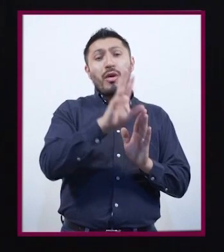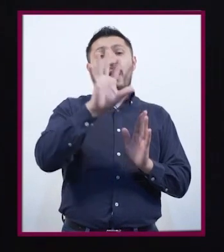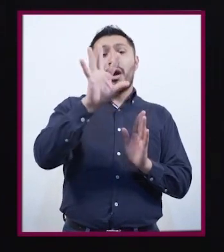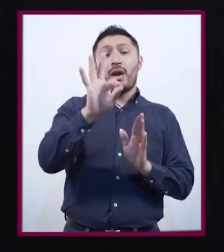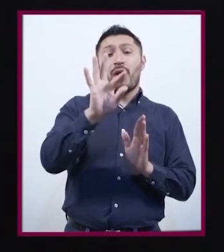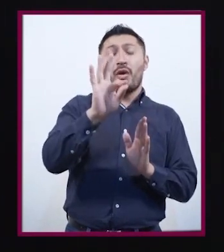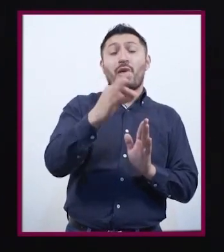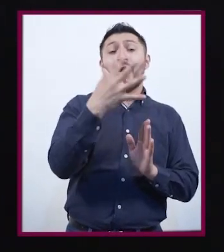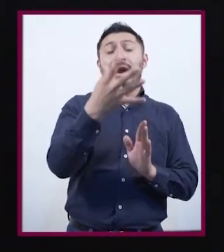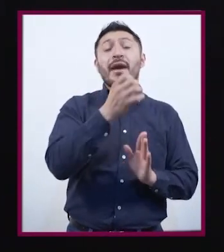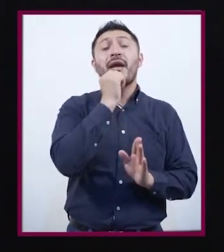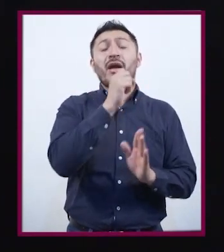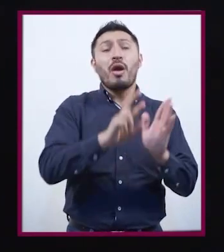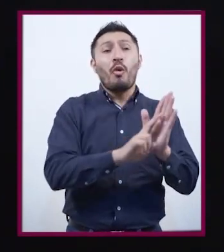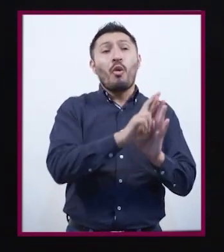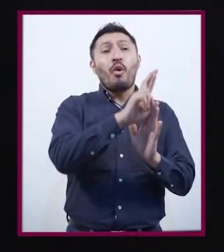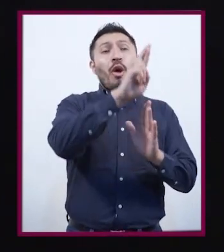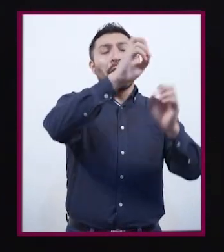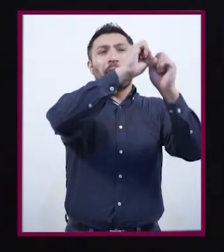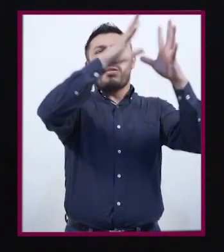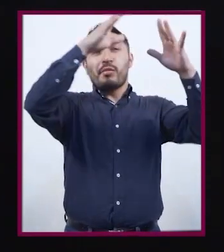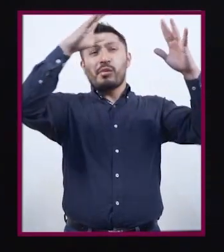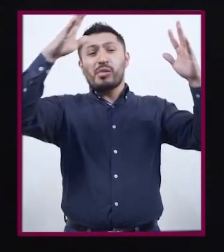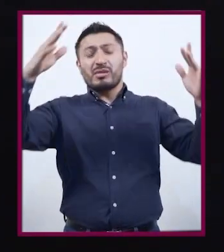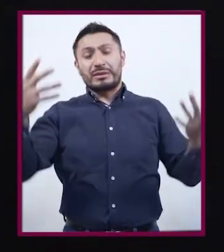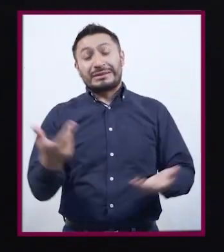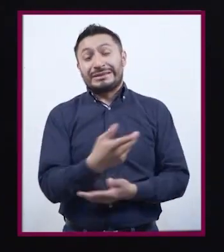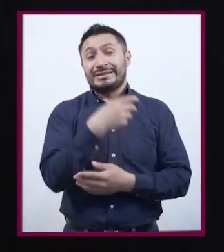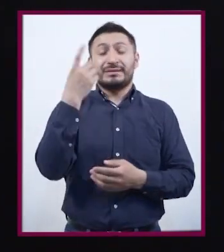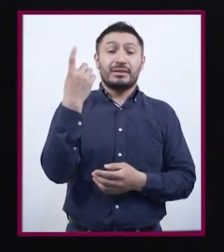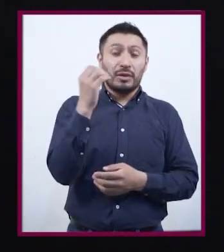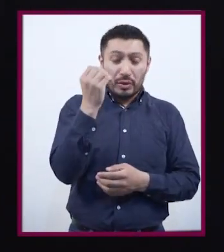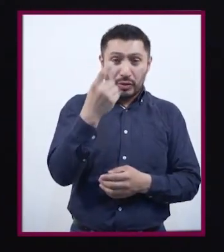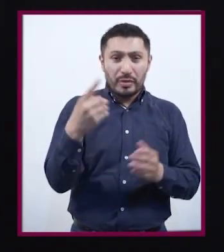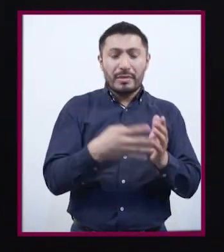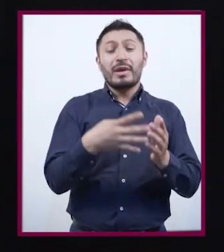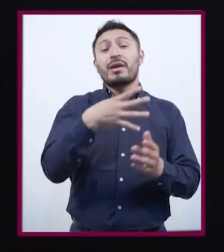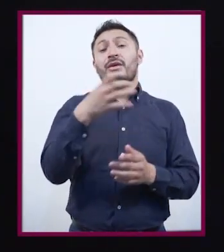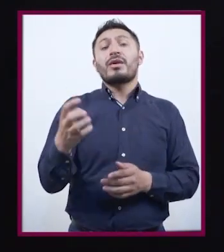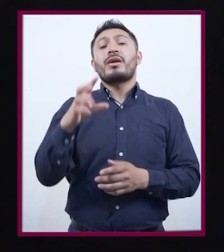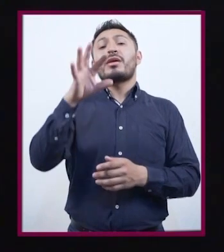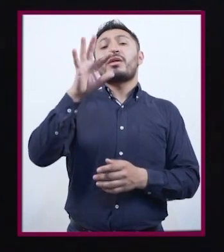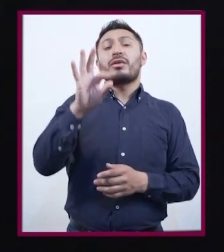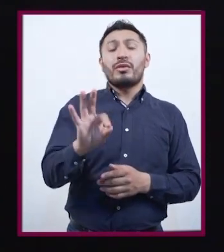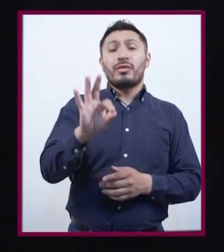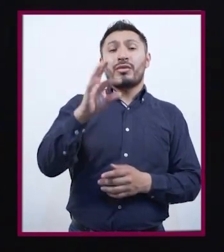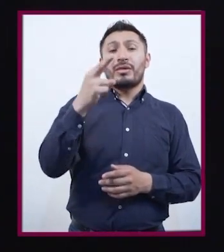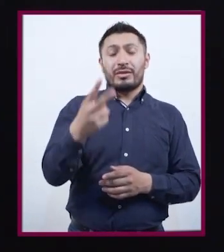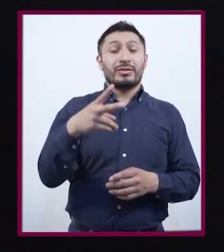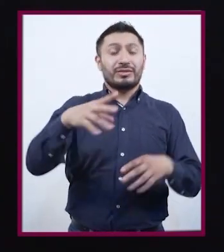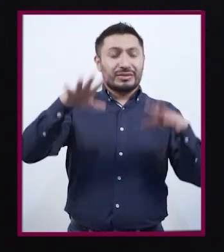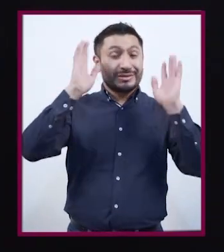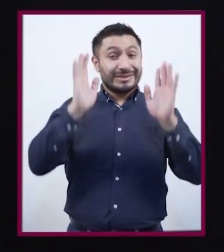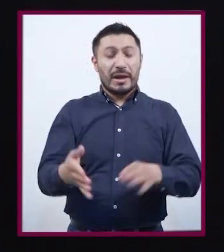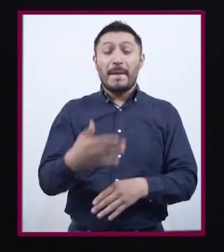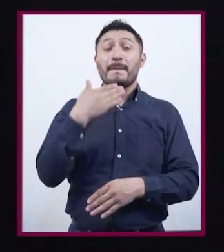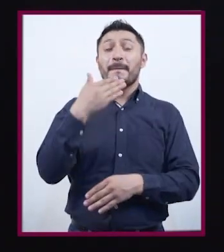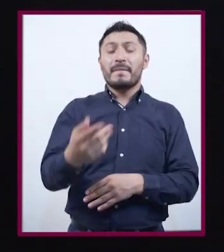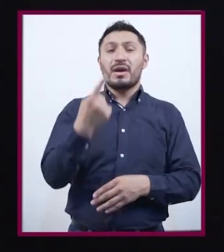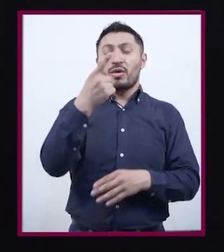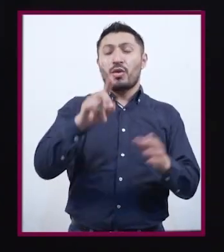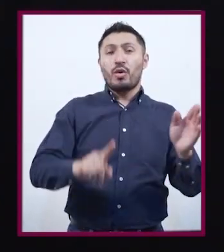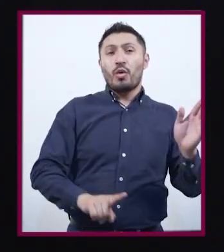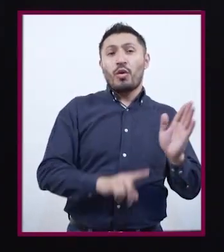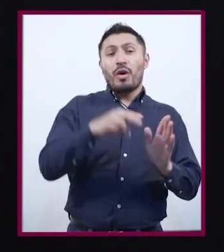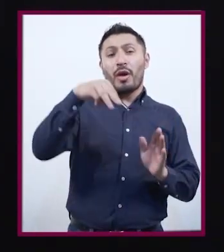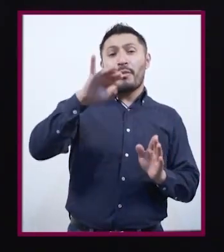aire después de volar 45 segundos. Finalmente, un 3 de octubre de 1942, el esfuerzo de von Braun por fin